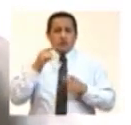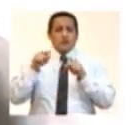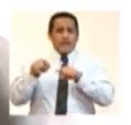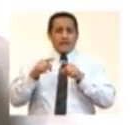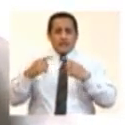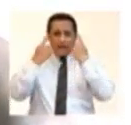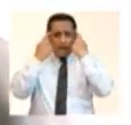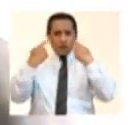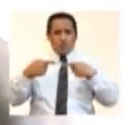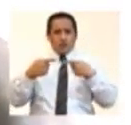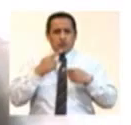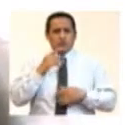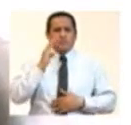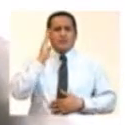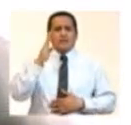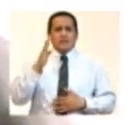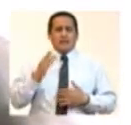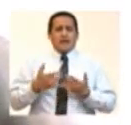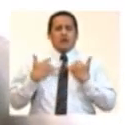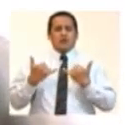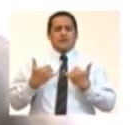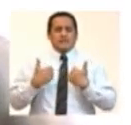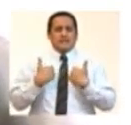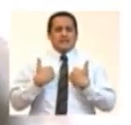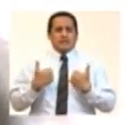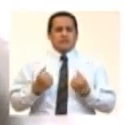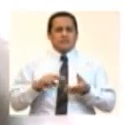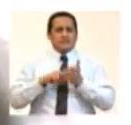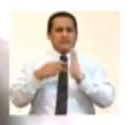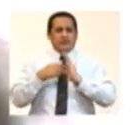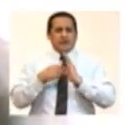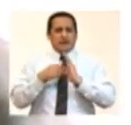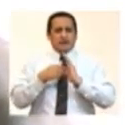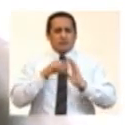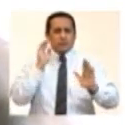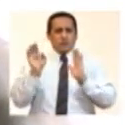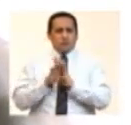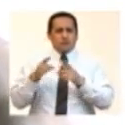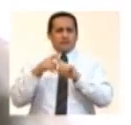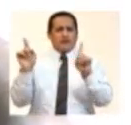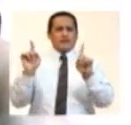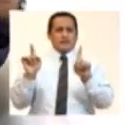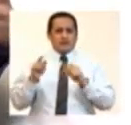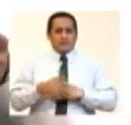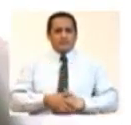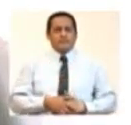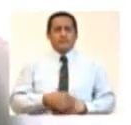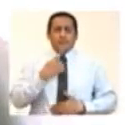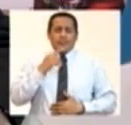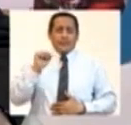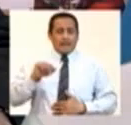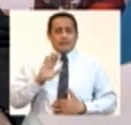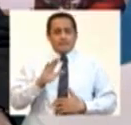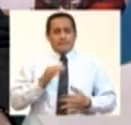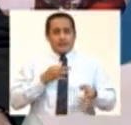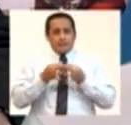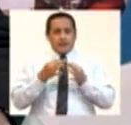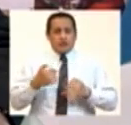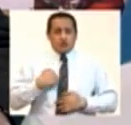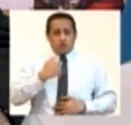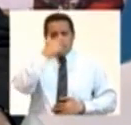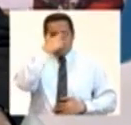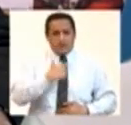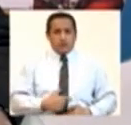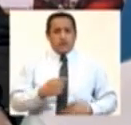ese sentido, esta decisión pues tiene una significación diferente, ¿no? Sí, mira,